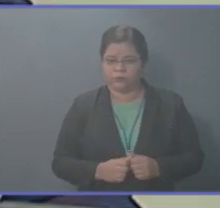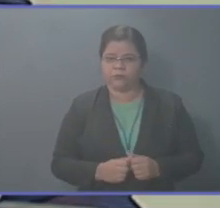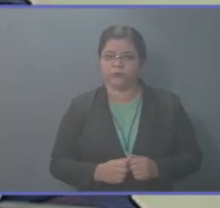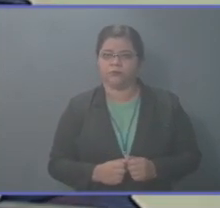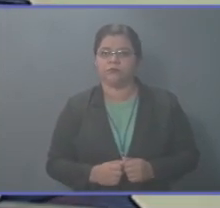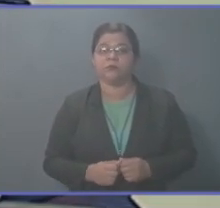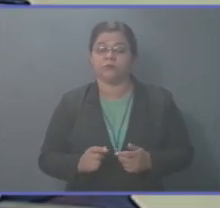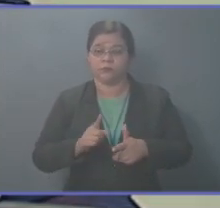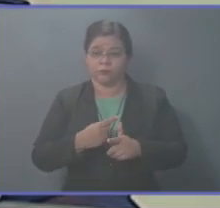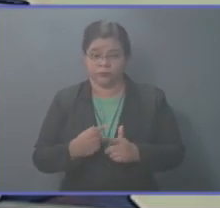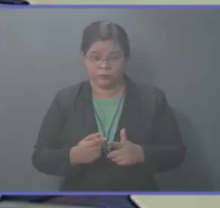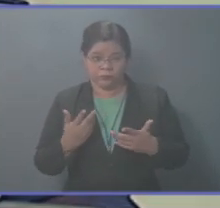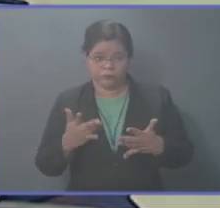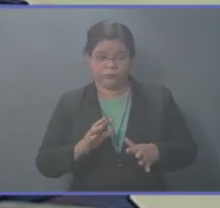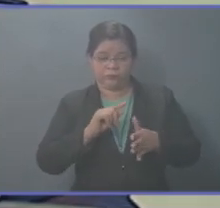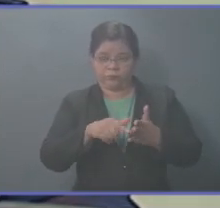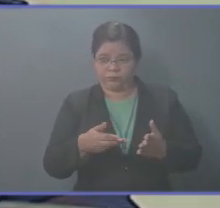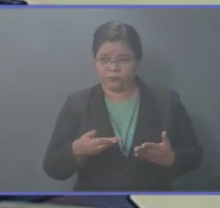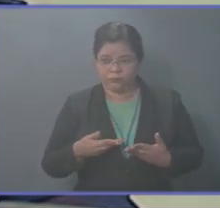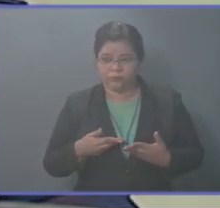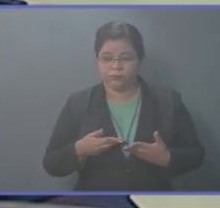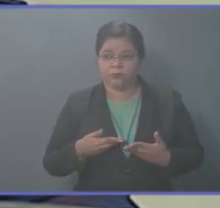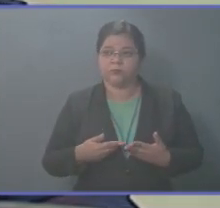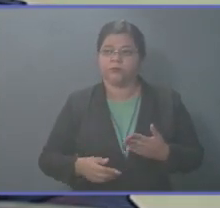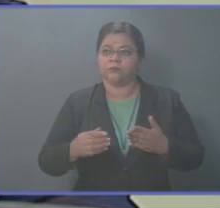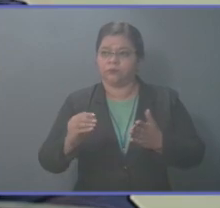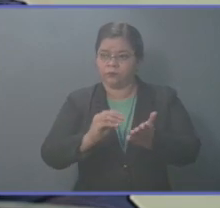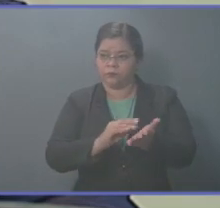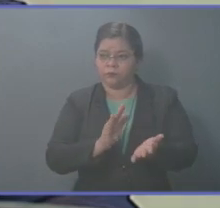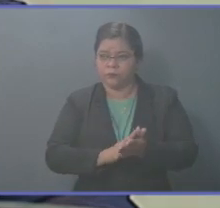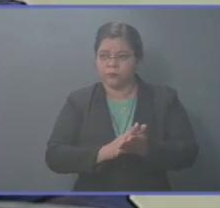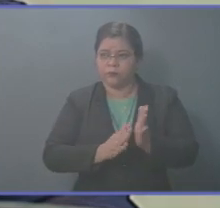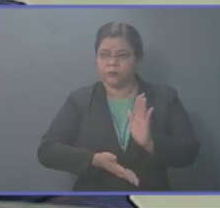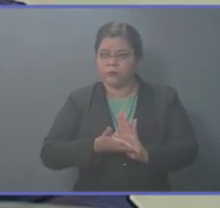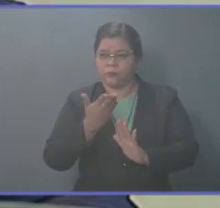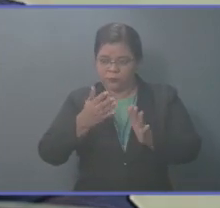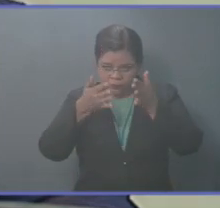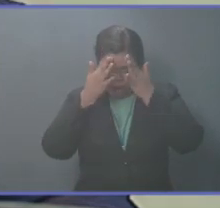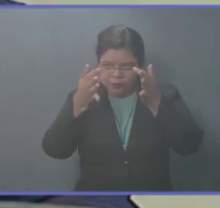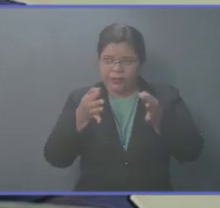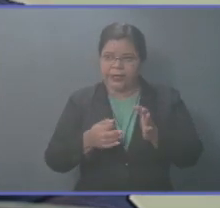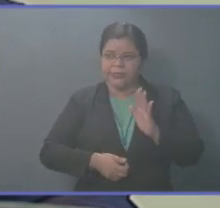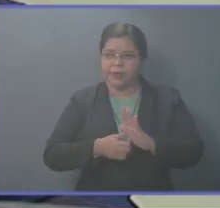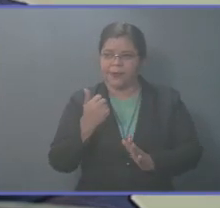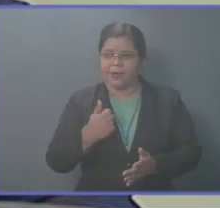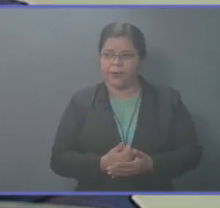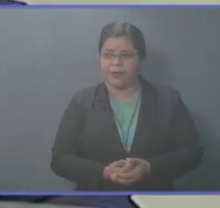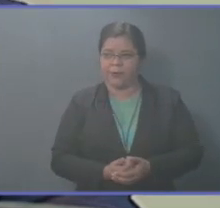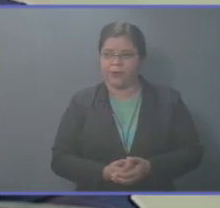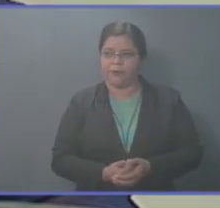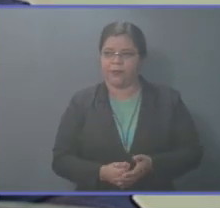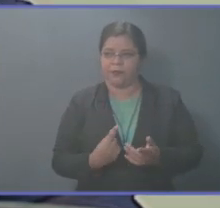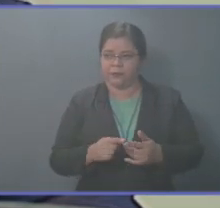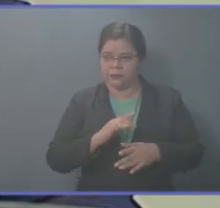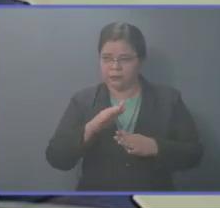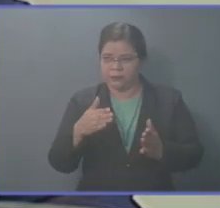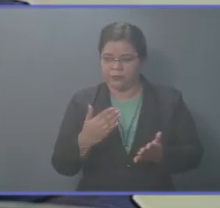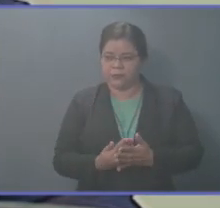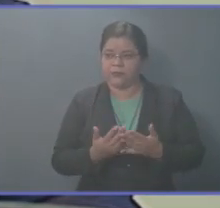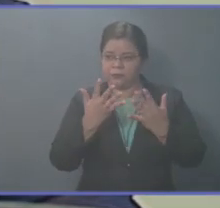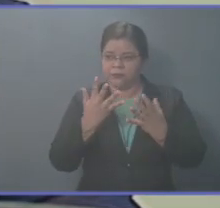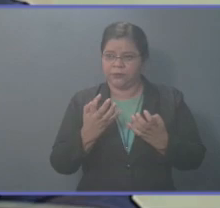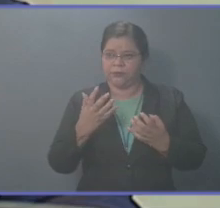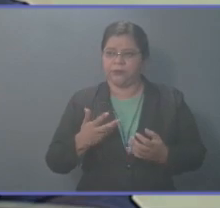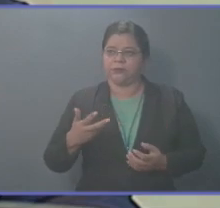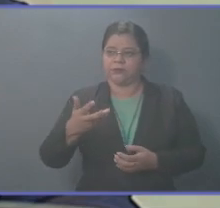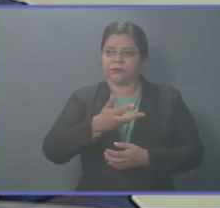la circunstancia de que de no adoptarse la medida cautelar, la eventual sentencia puede ser ineficaz. Finalmente, piden que esta